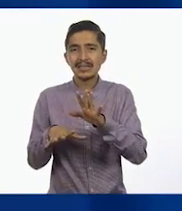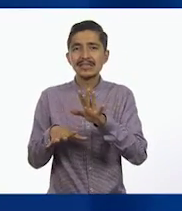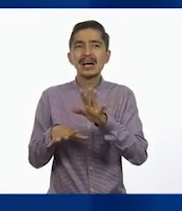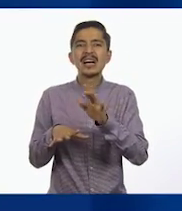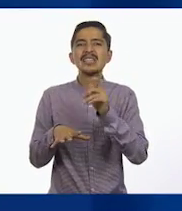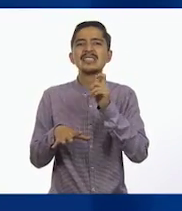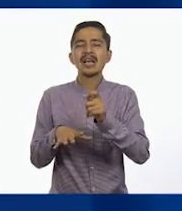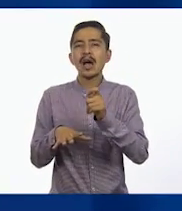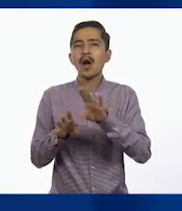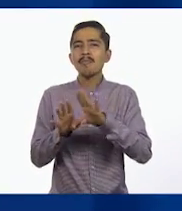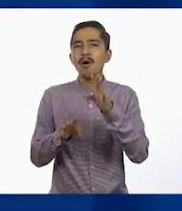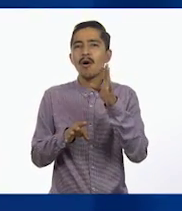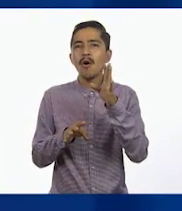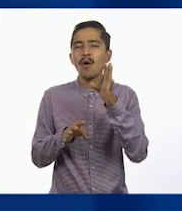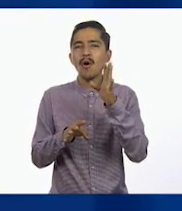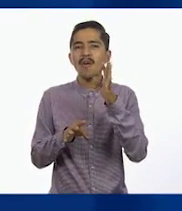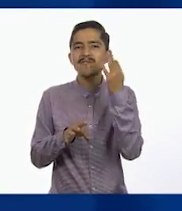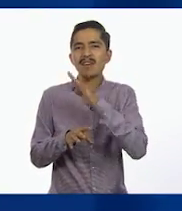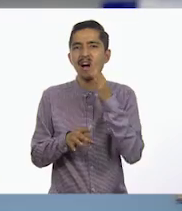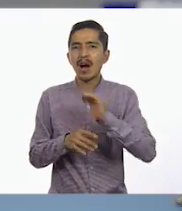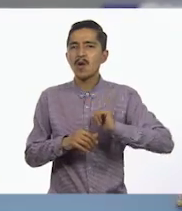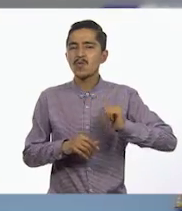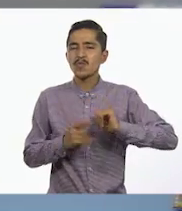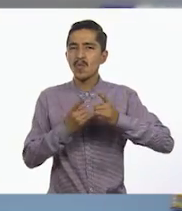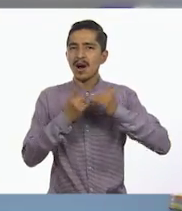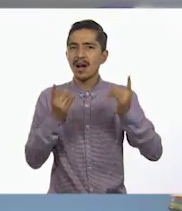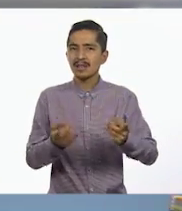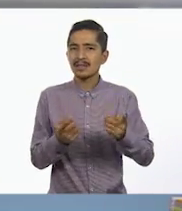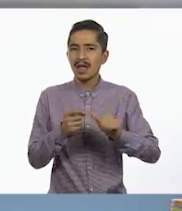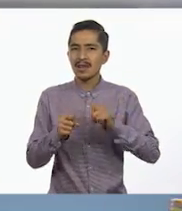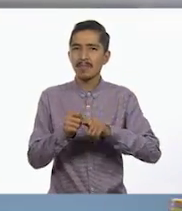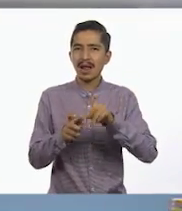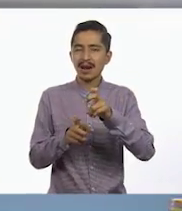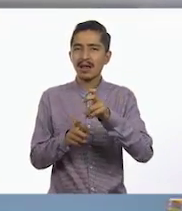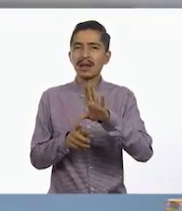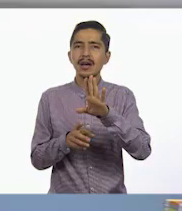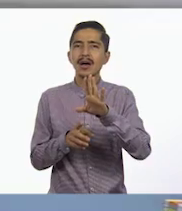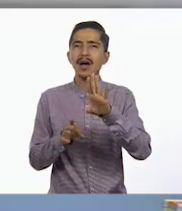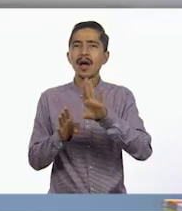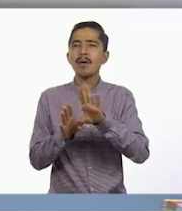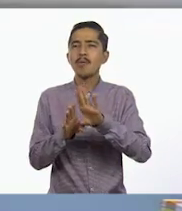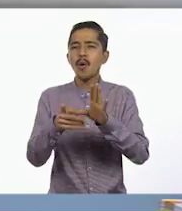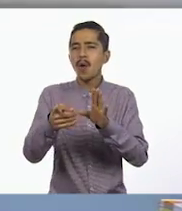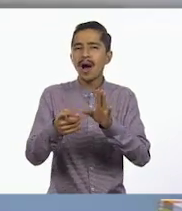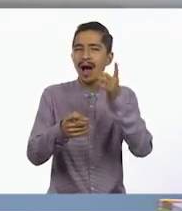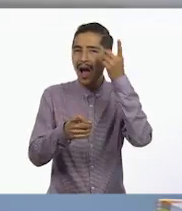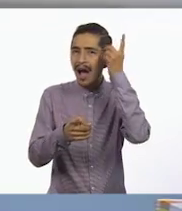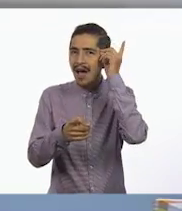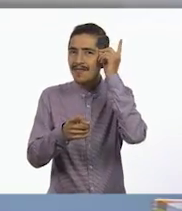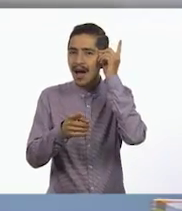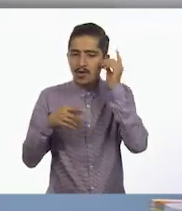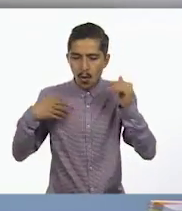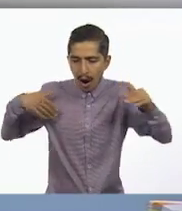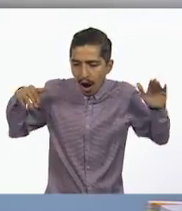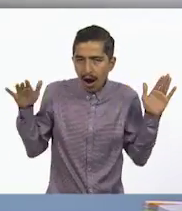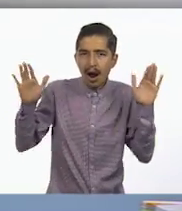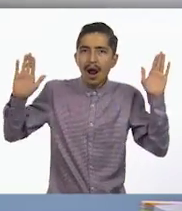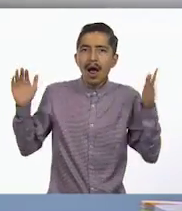criaturas mitológicas. ¡Ay, sí! ¿Qué tal ese caballo con alas? que se llama